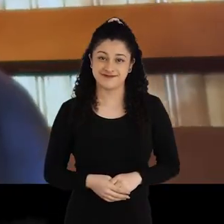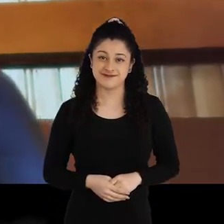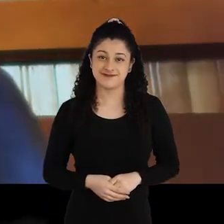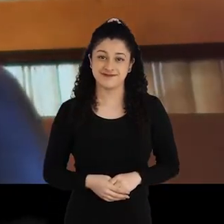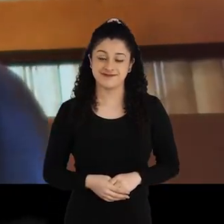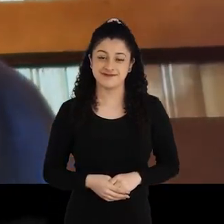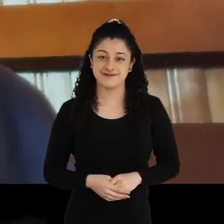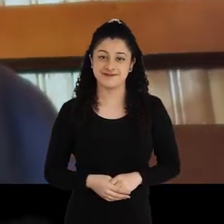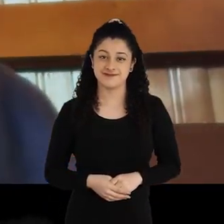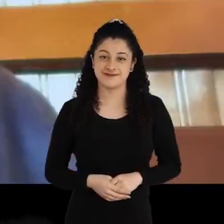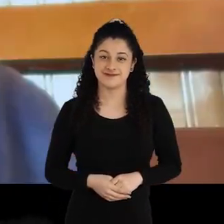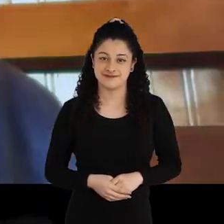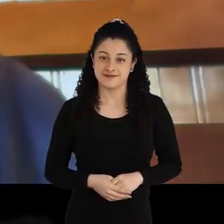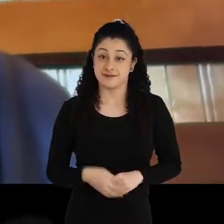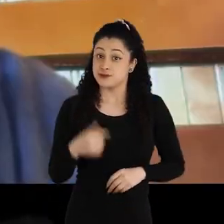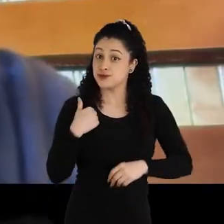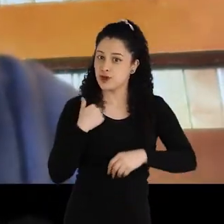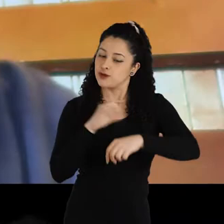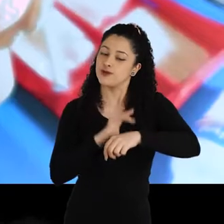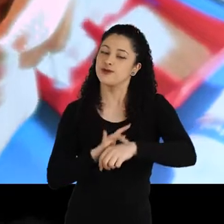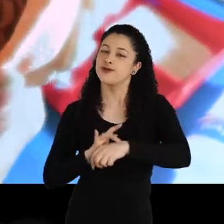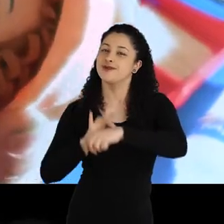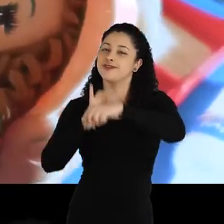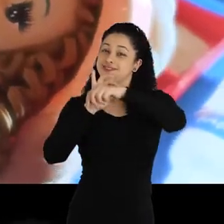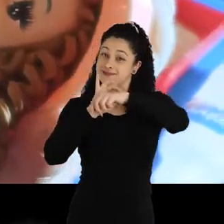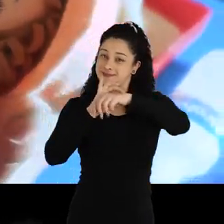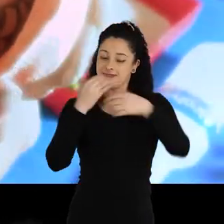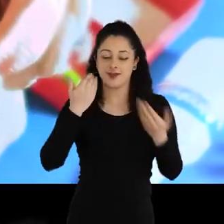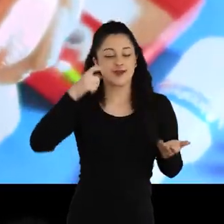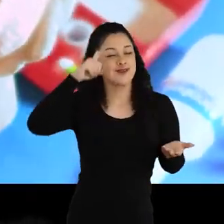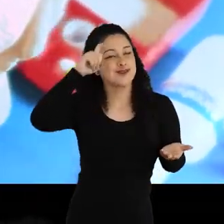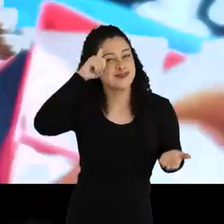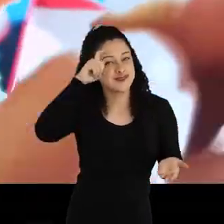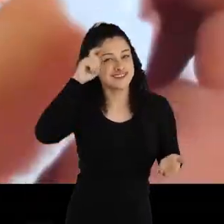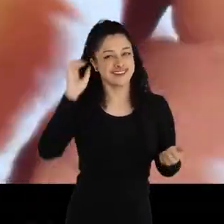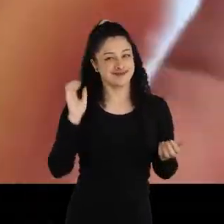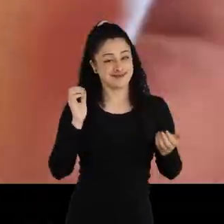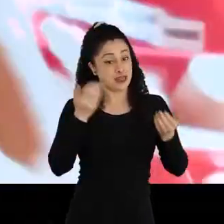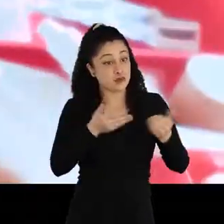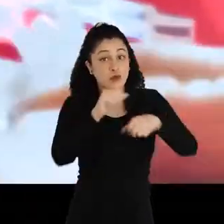Soy la doctora Rosita y la voy a pegar. Para que se mejore.